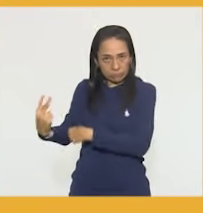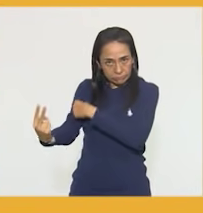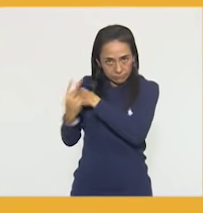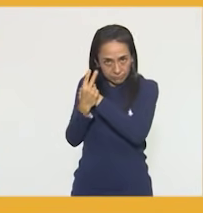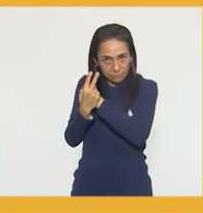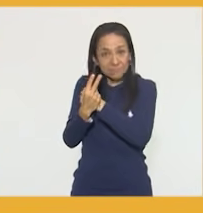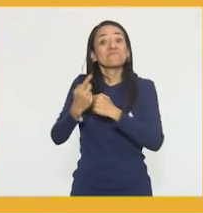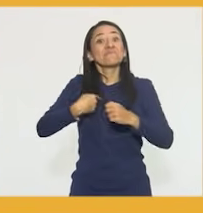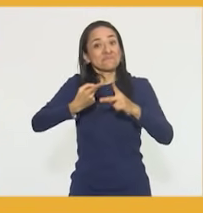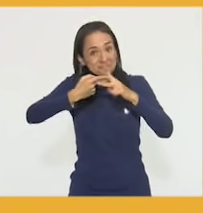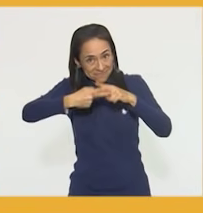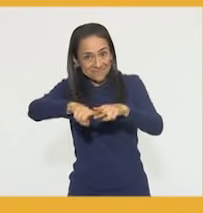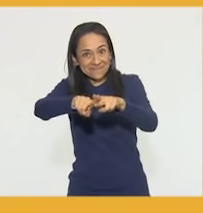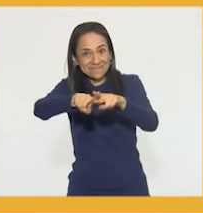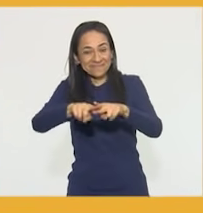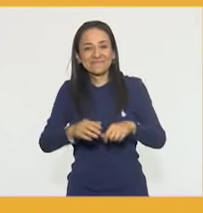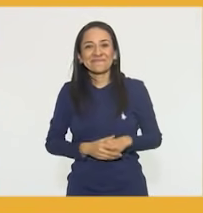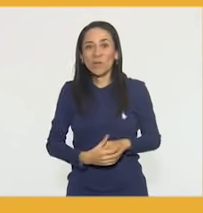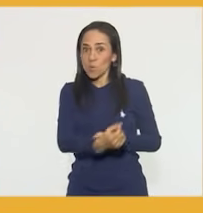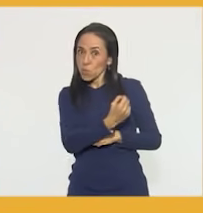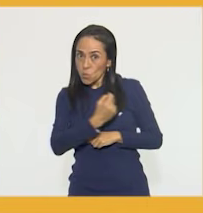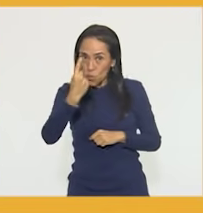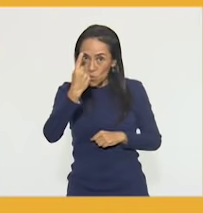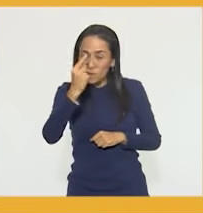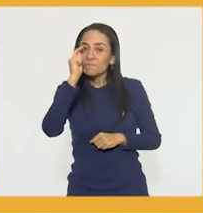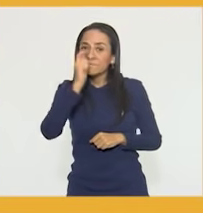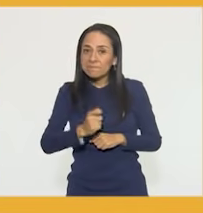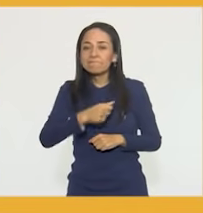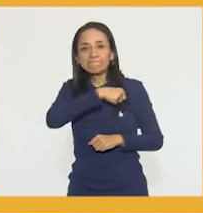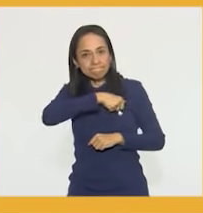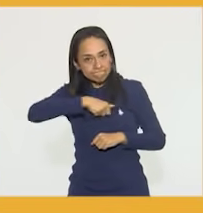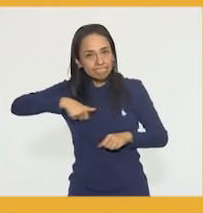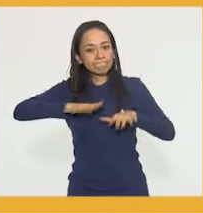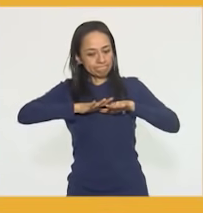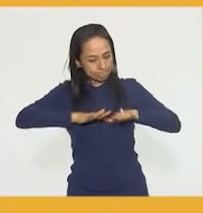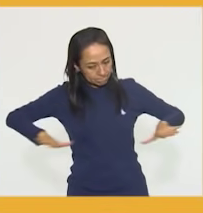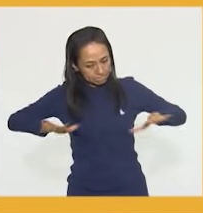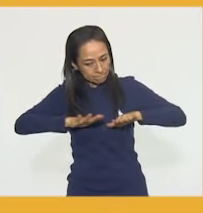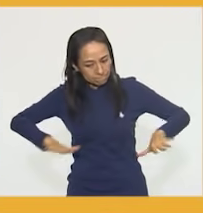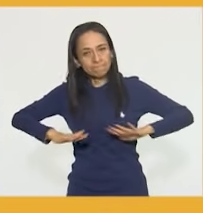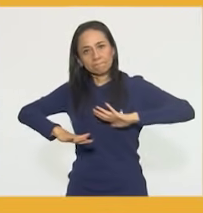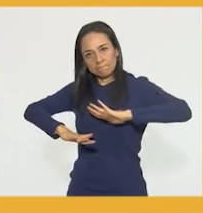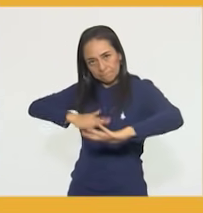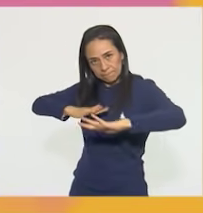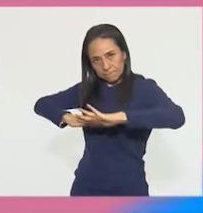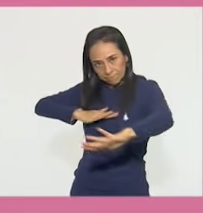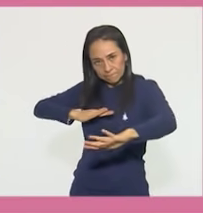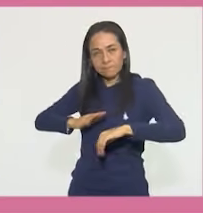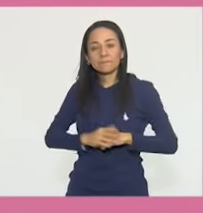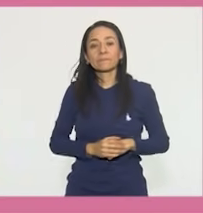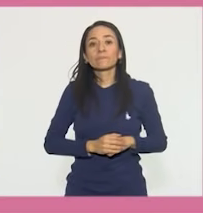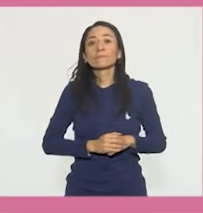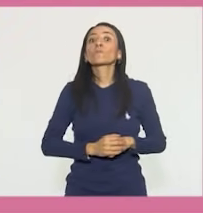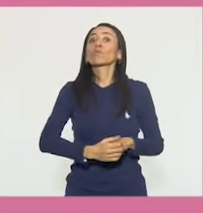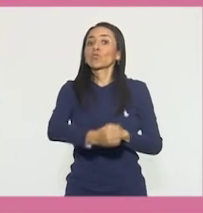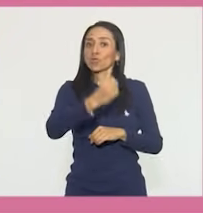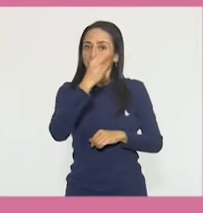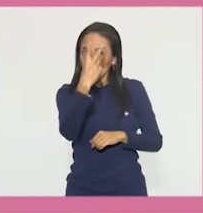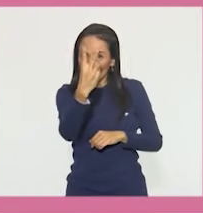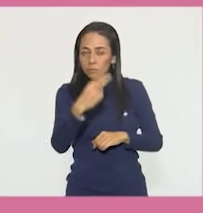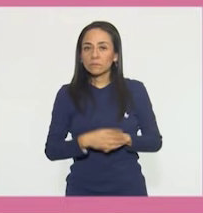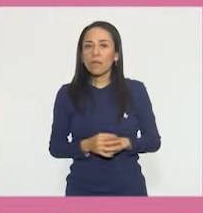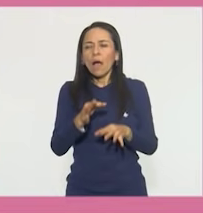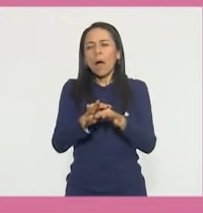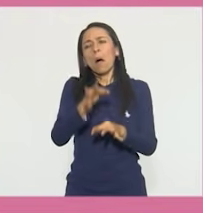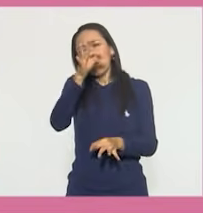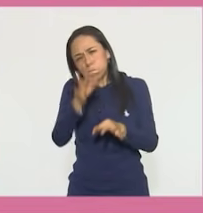¡Empecemos! 1. Estira la playera a lo largo y a lo ancho. 2. Marca con el